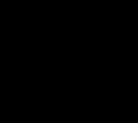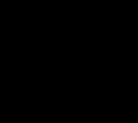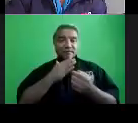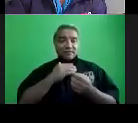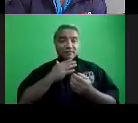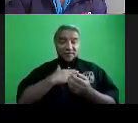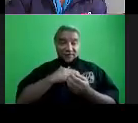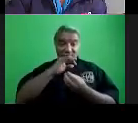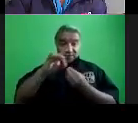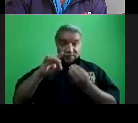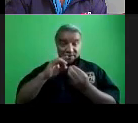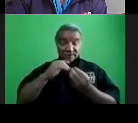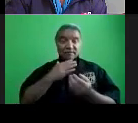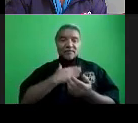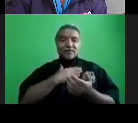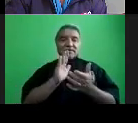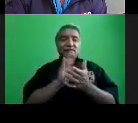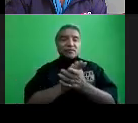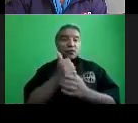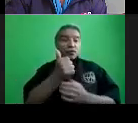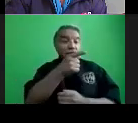Yo voy a explicar mi familia.